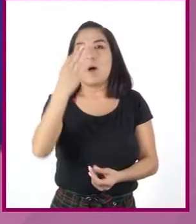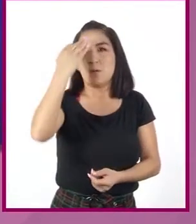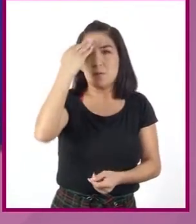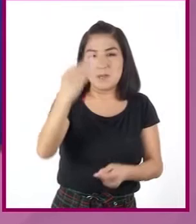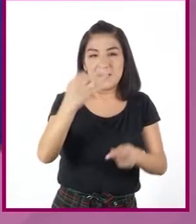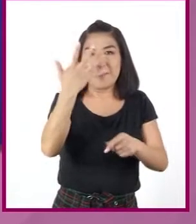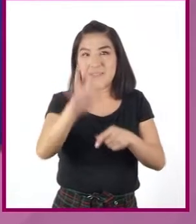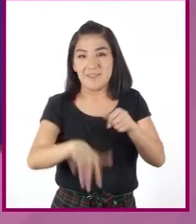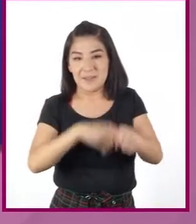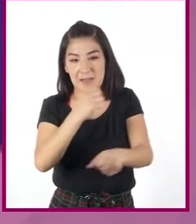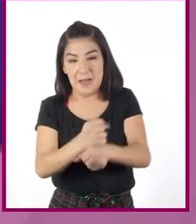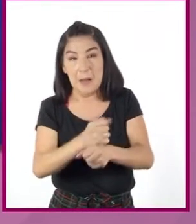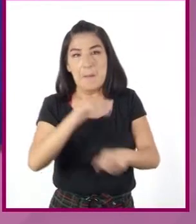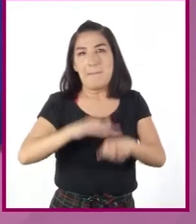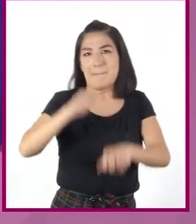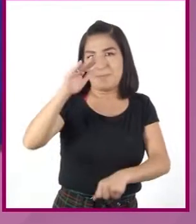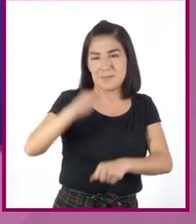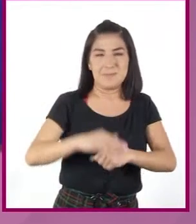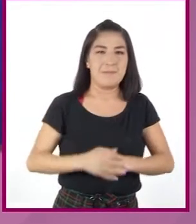10 años o más.